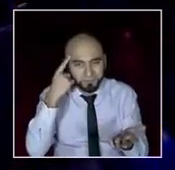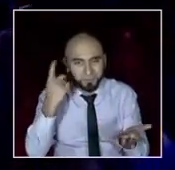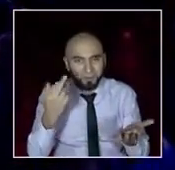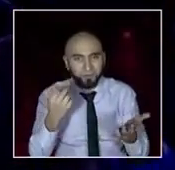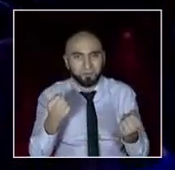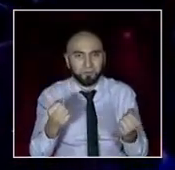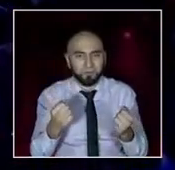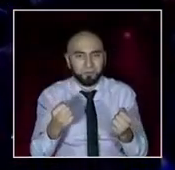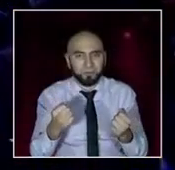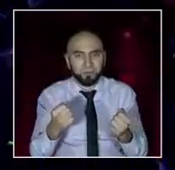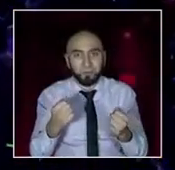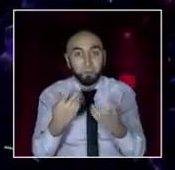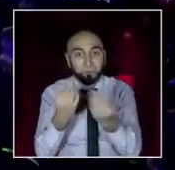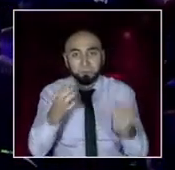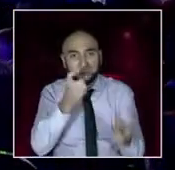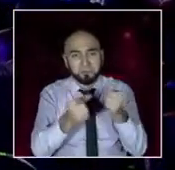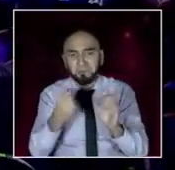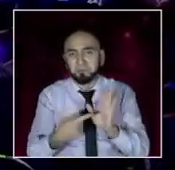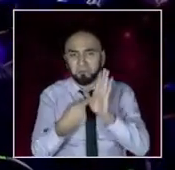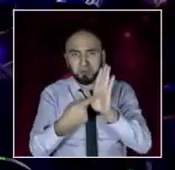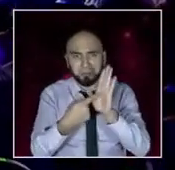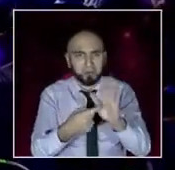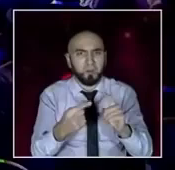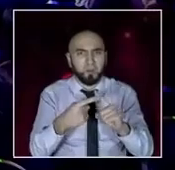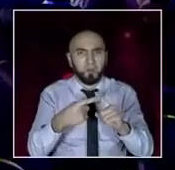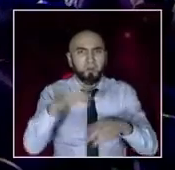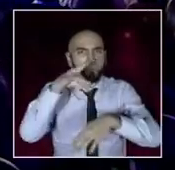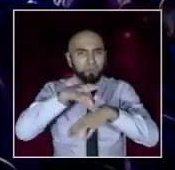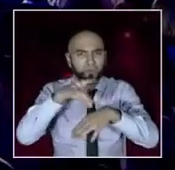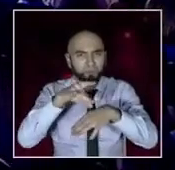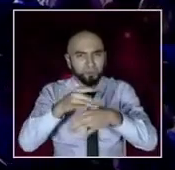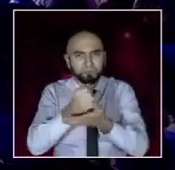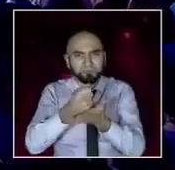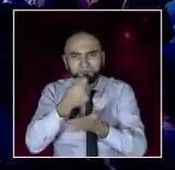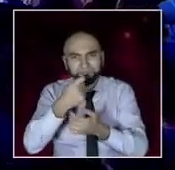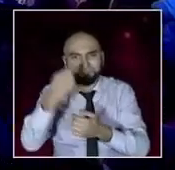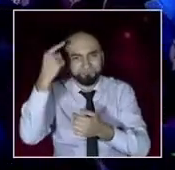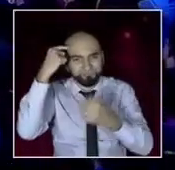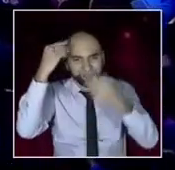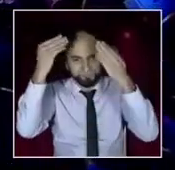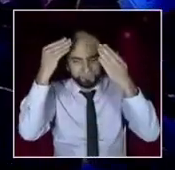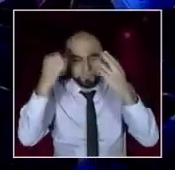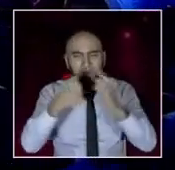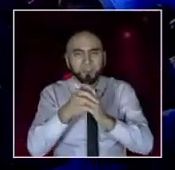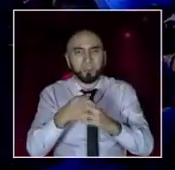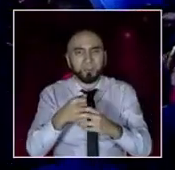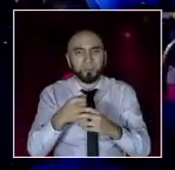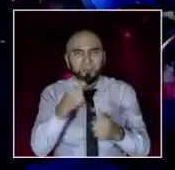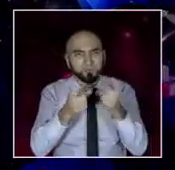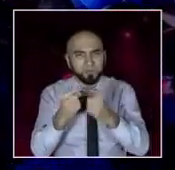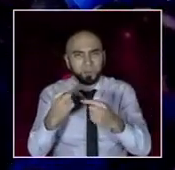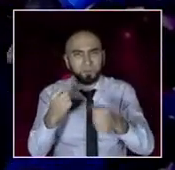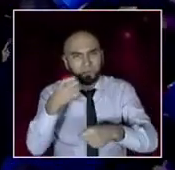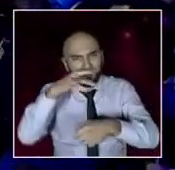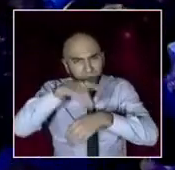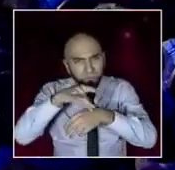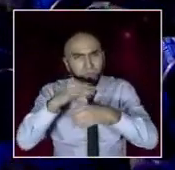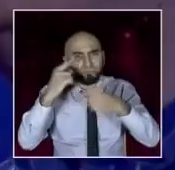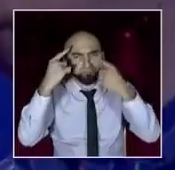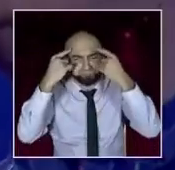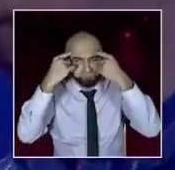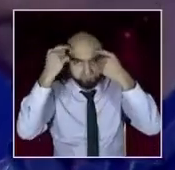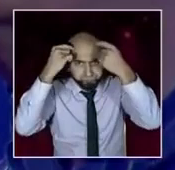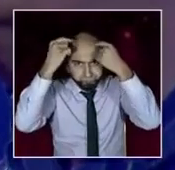porque muchos experimentos muestran y muchos psiquiatras y neurólogos saben que la experiencia de ser uno